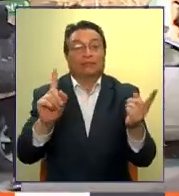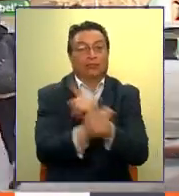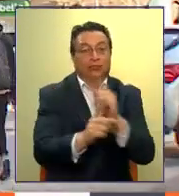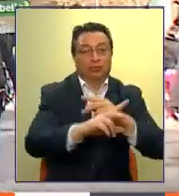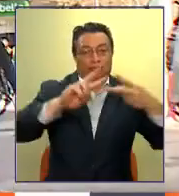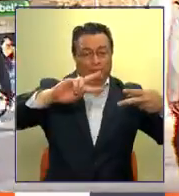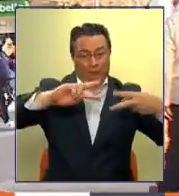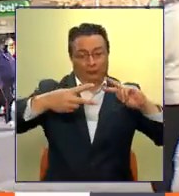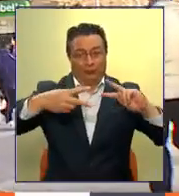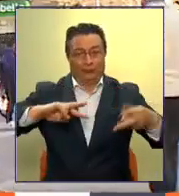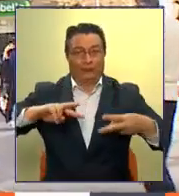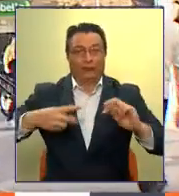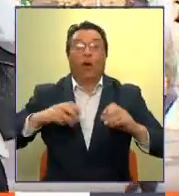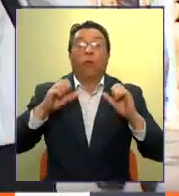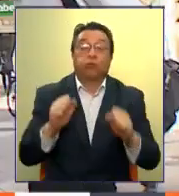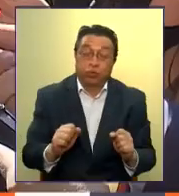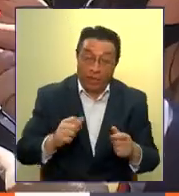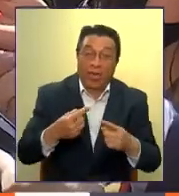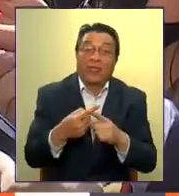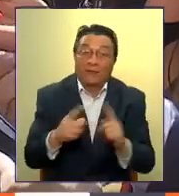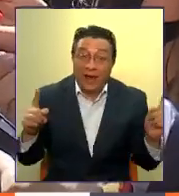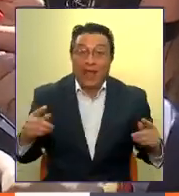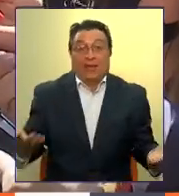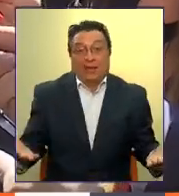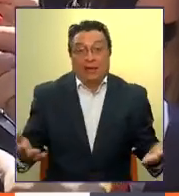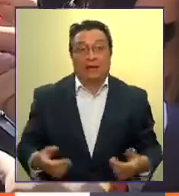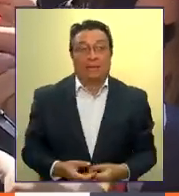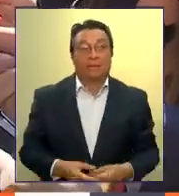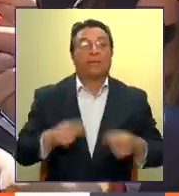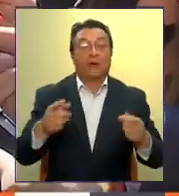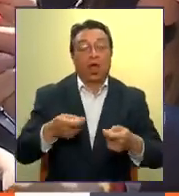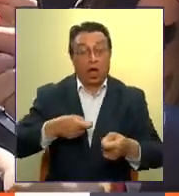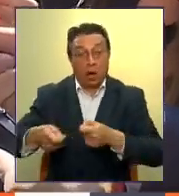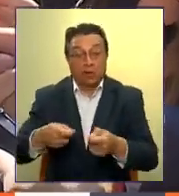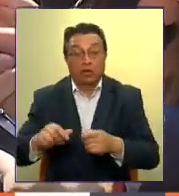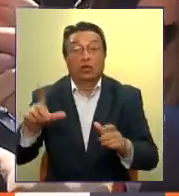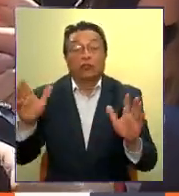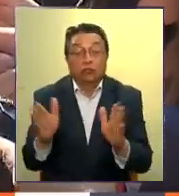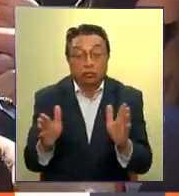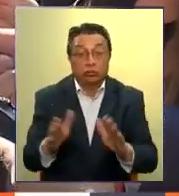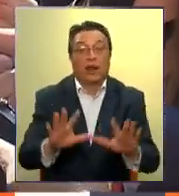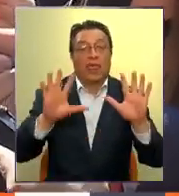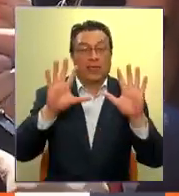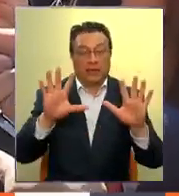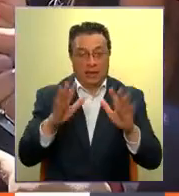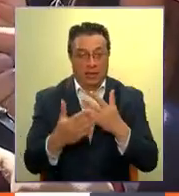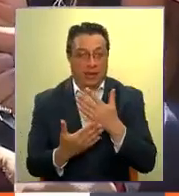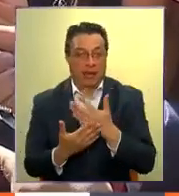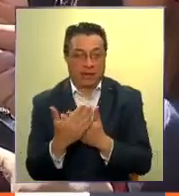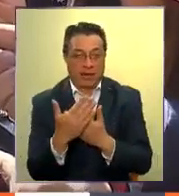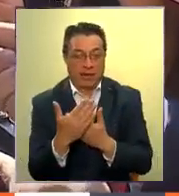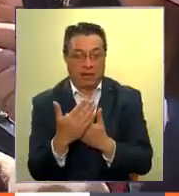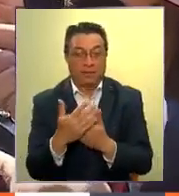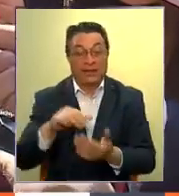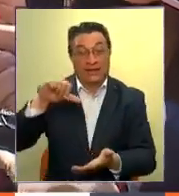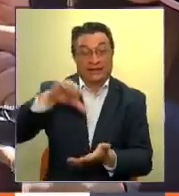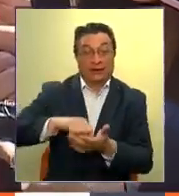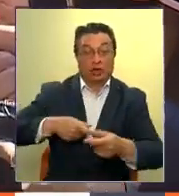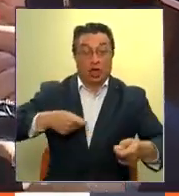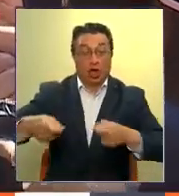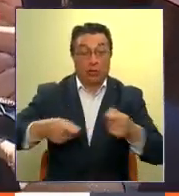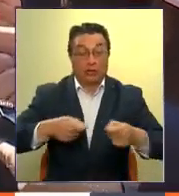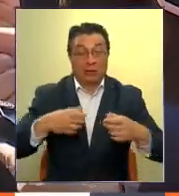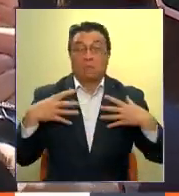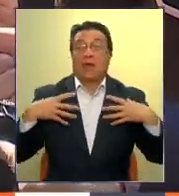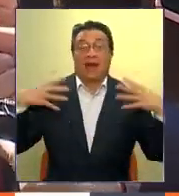marcar la diferencia a los próximos días el comercio más detallista a las 10 de la mañana de la mañana el comercio en centros comerciales un poco más